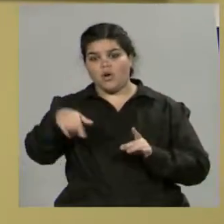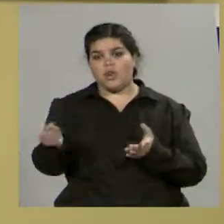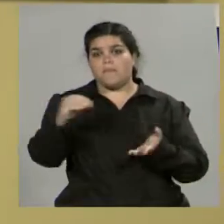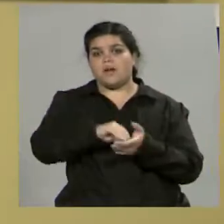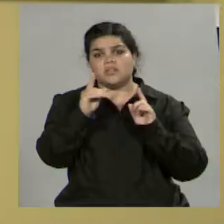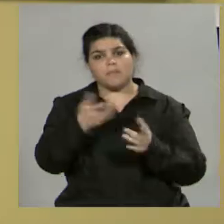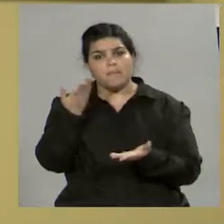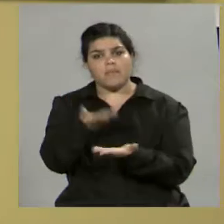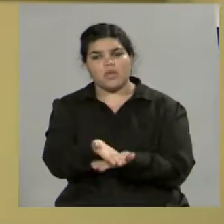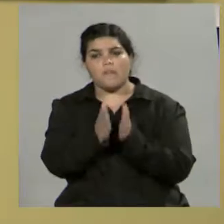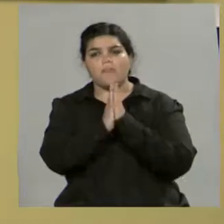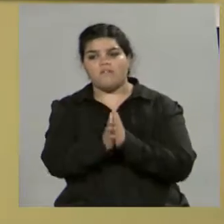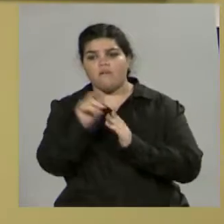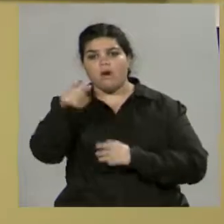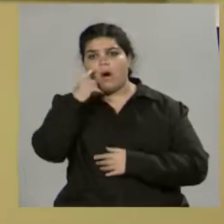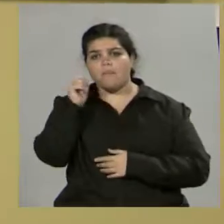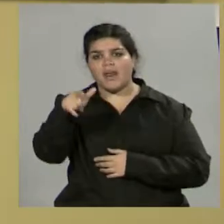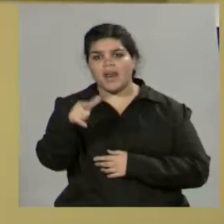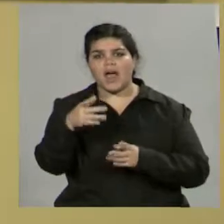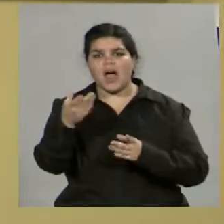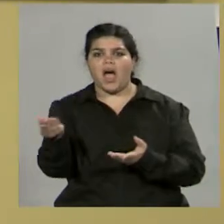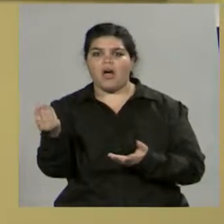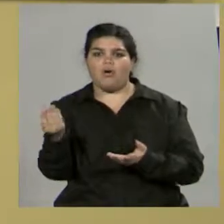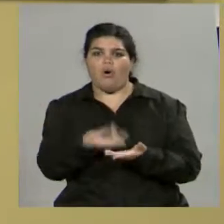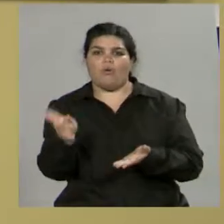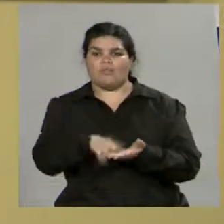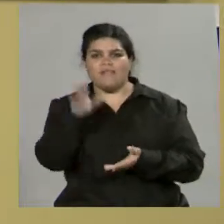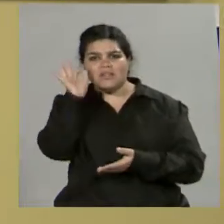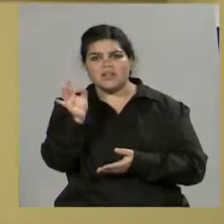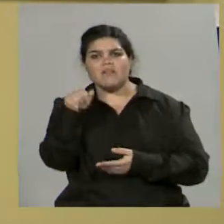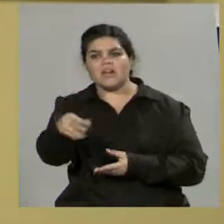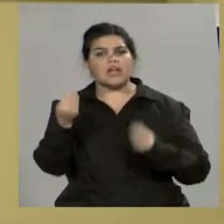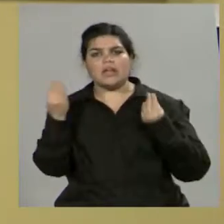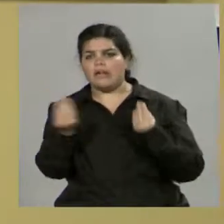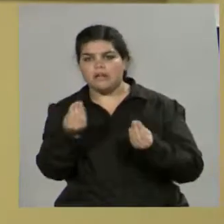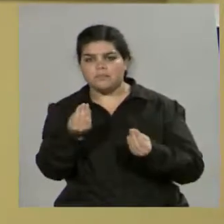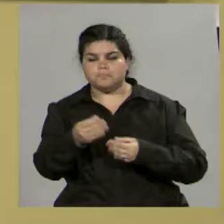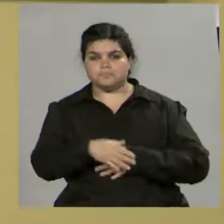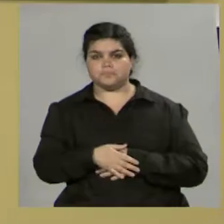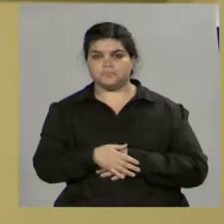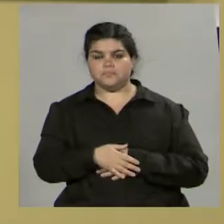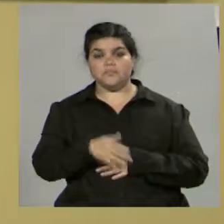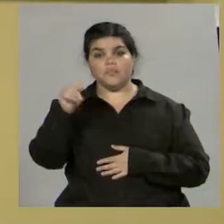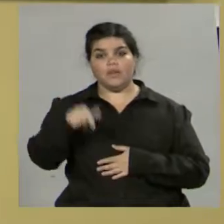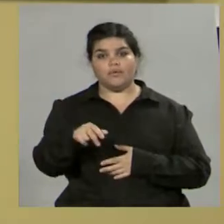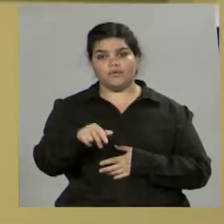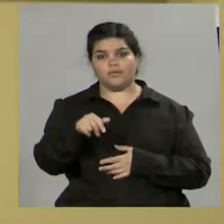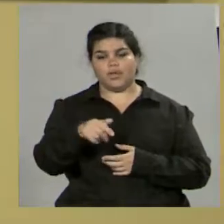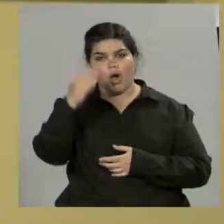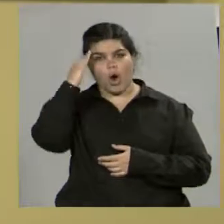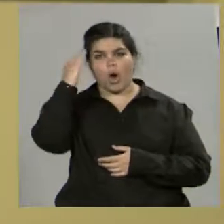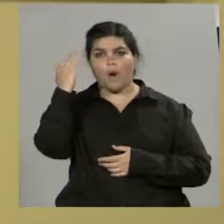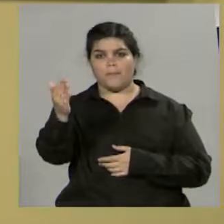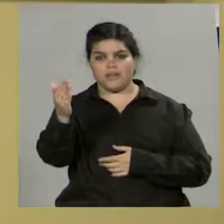que Santiago aparezca cuanto antes y que se sepa qué pasó con él. Vamos a pasar a un homenaje